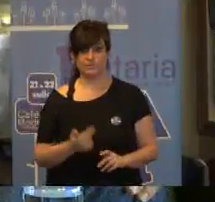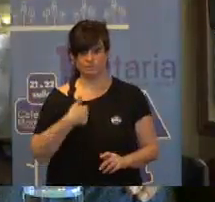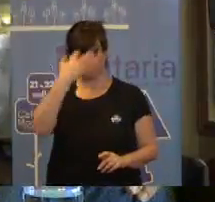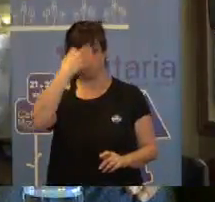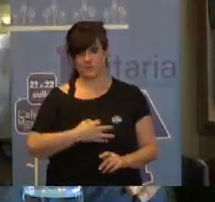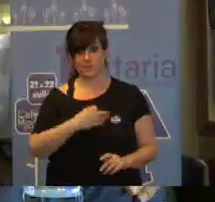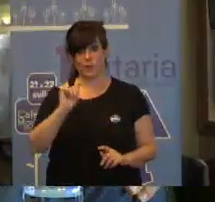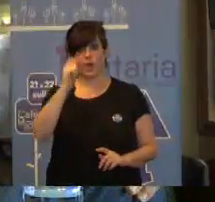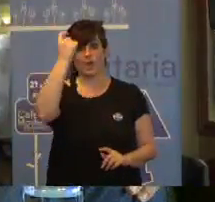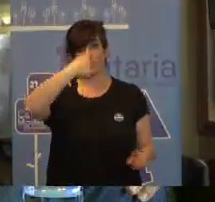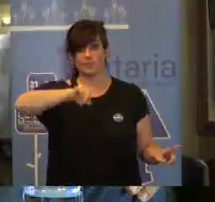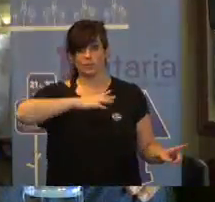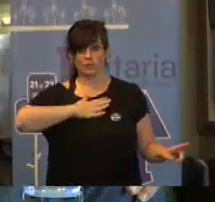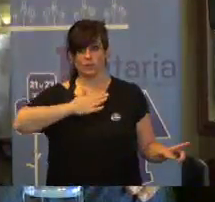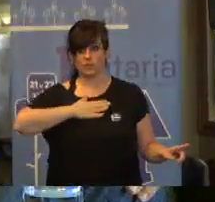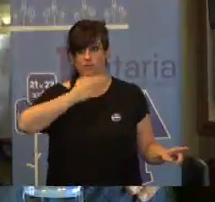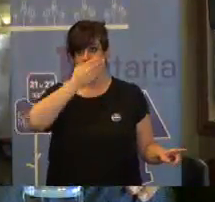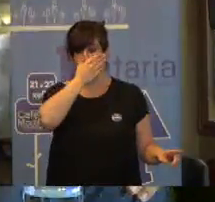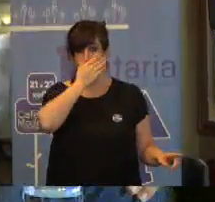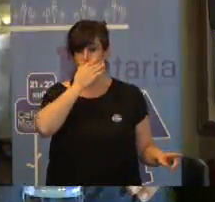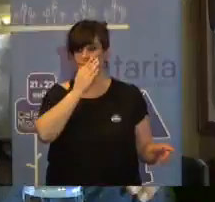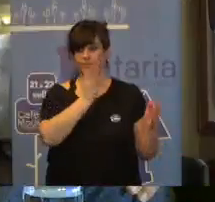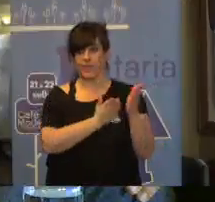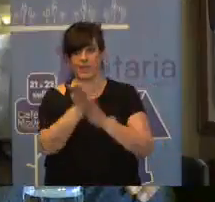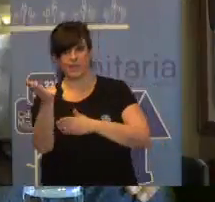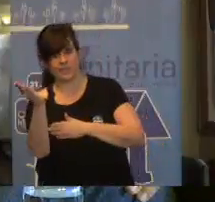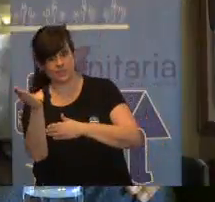o noso éxito, que esta alternativa